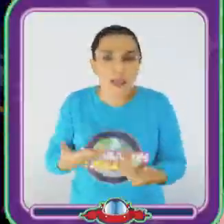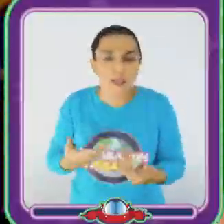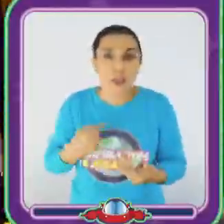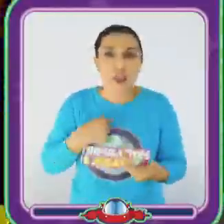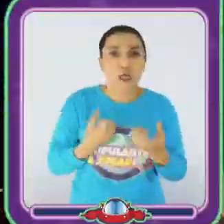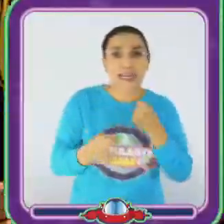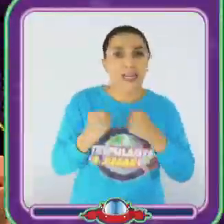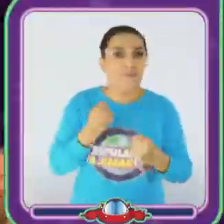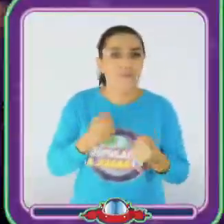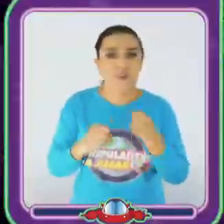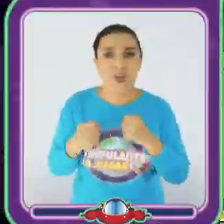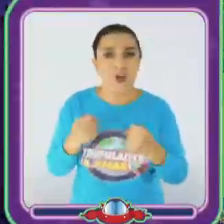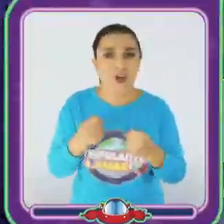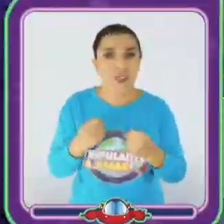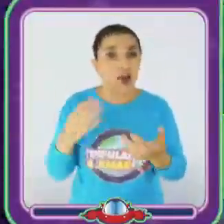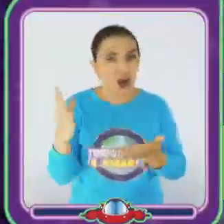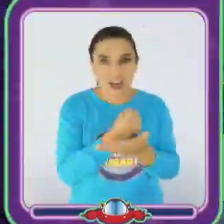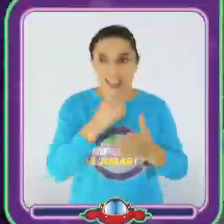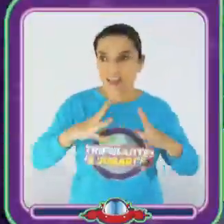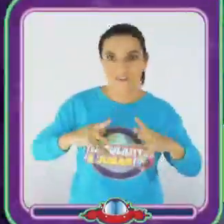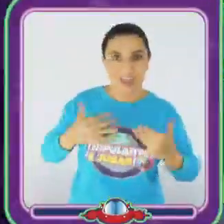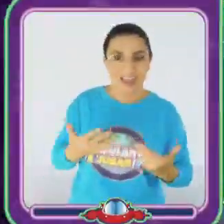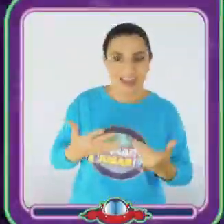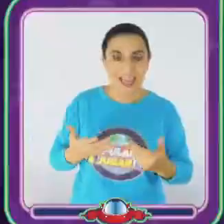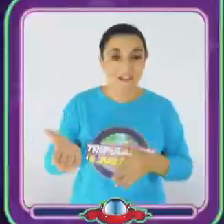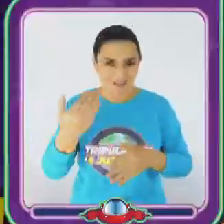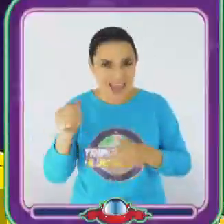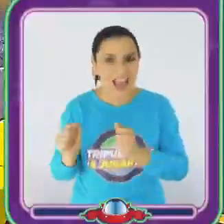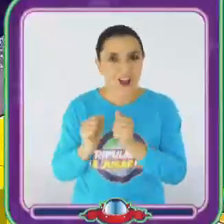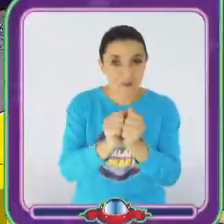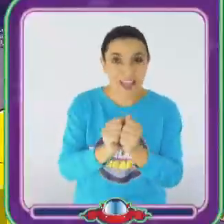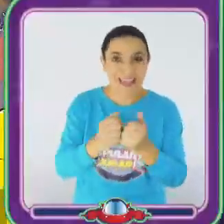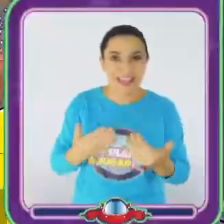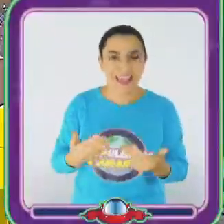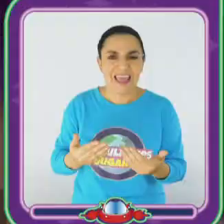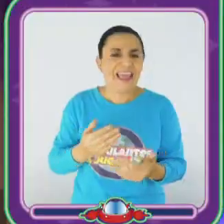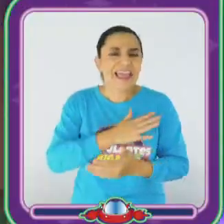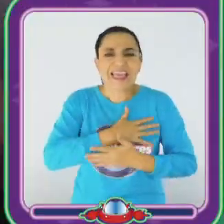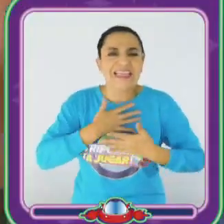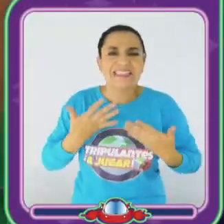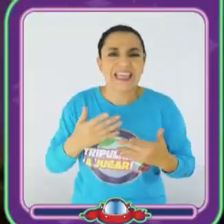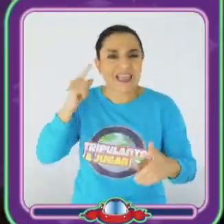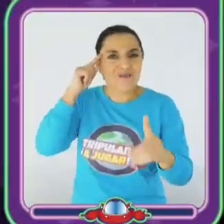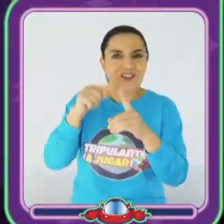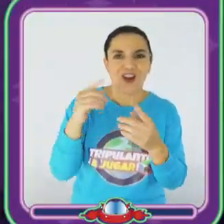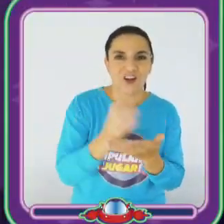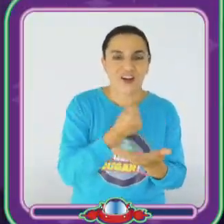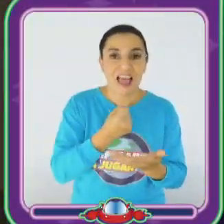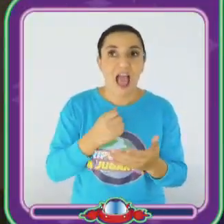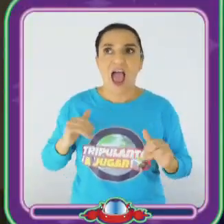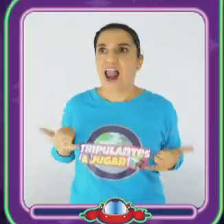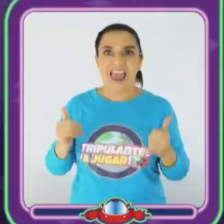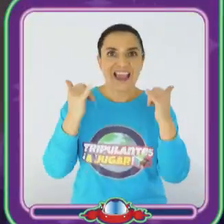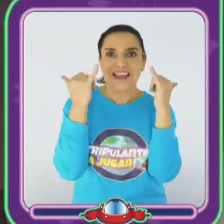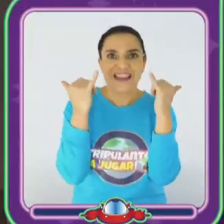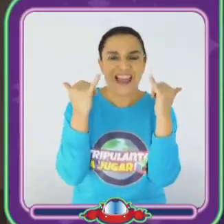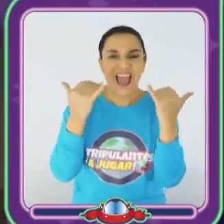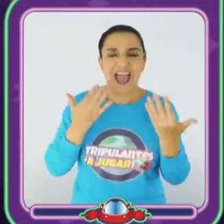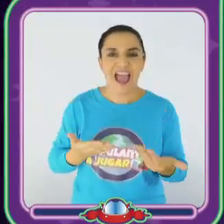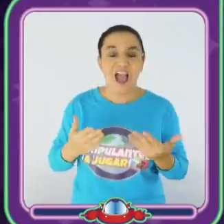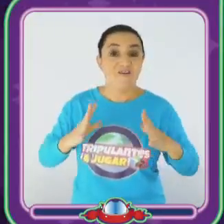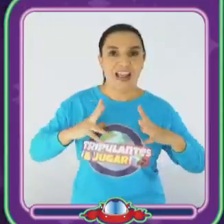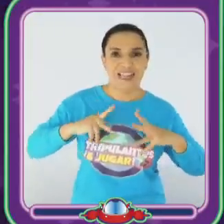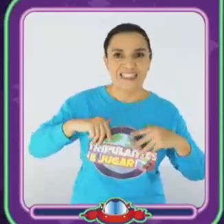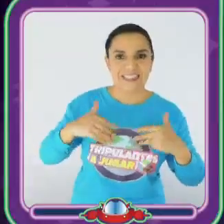momento? Estoy nerviosa. ¡Estás nerviosa, pero lo lograste! ¡Estás feliz! ¡Tripulantes, acompáñenme! ¿Qué sienten por haber cumplido la misión?